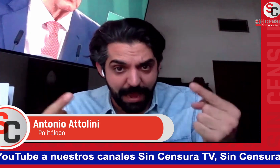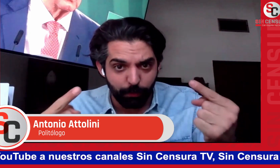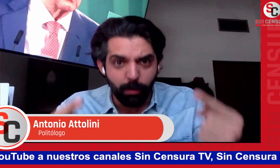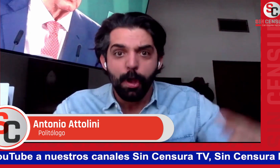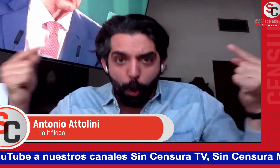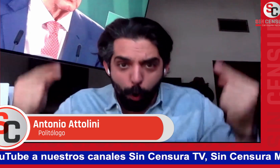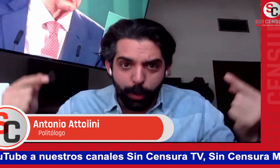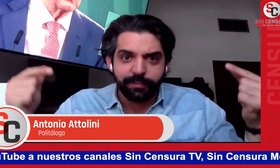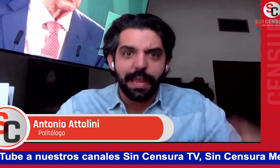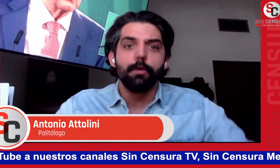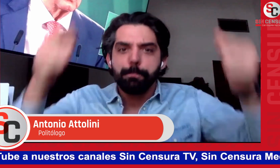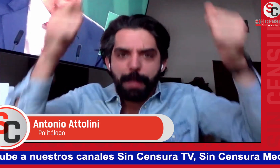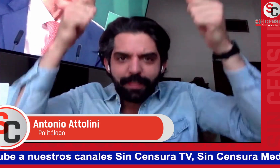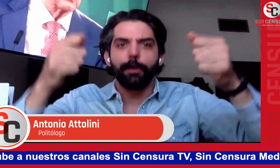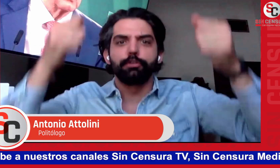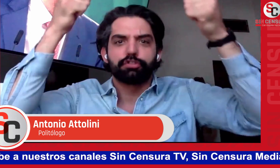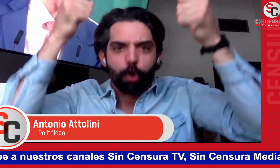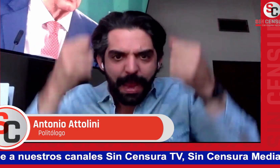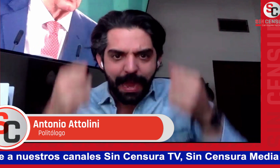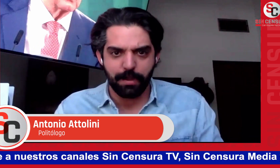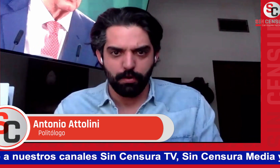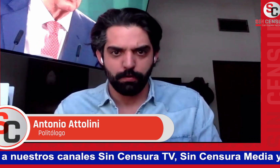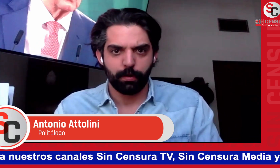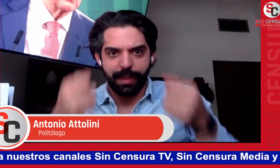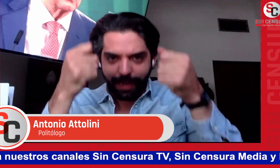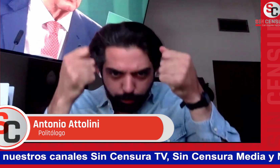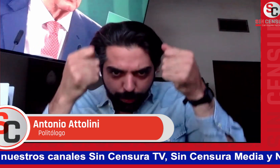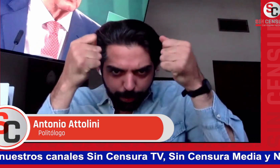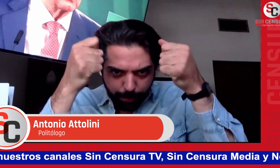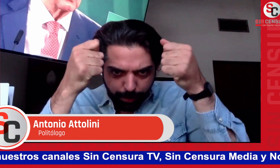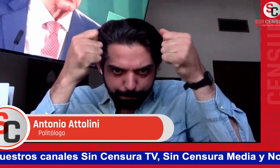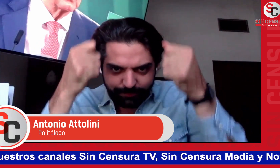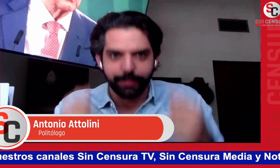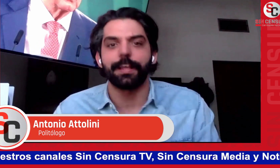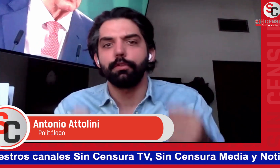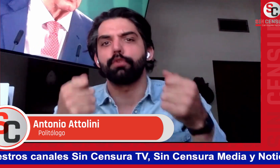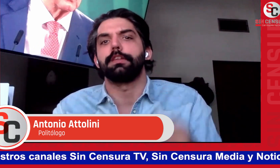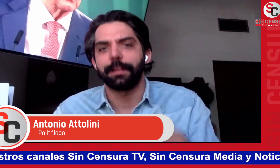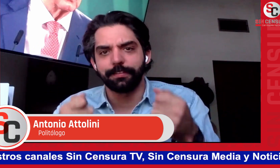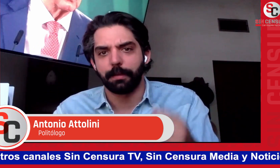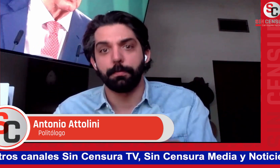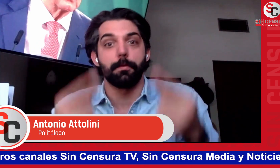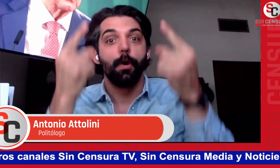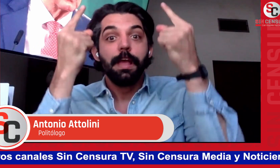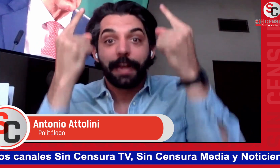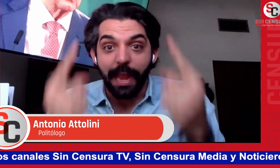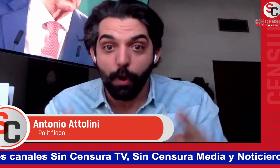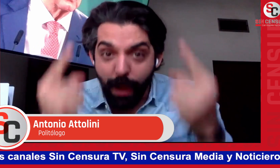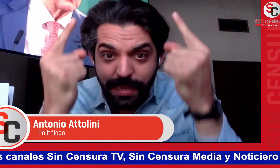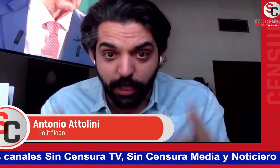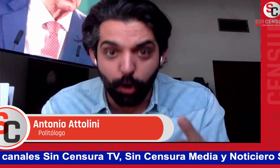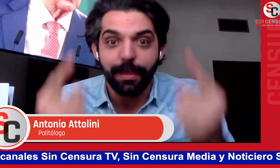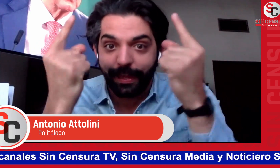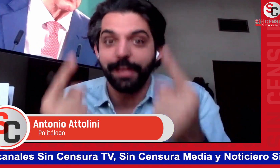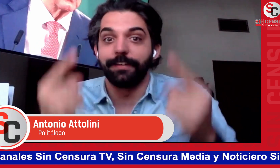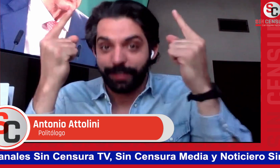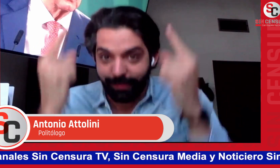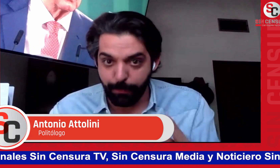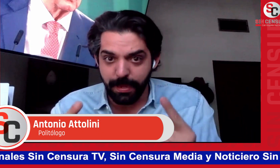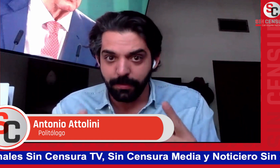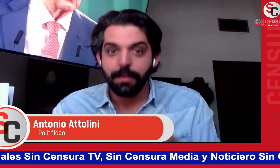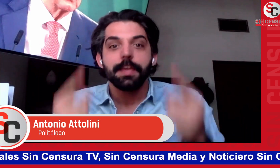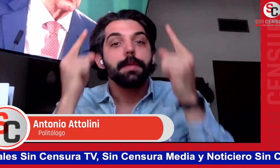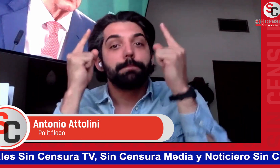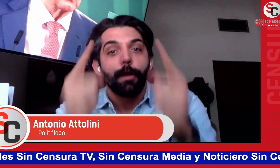era su empleado, hoy sea un verdadero soberano representando los intereses del pueblo, que lo eligió y a quien